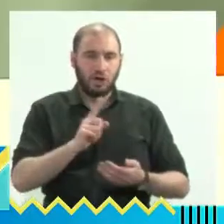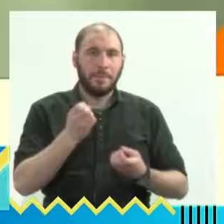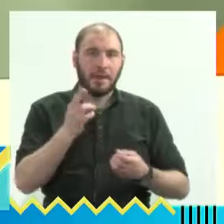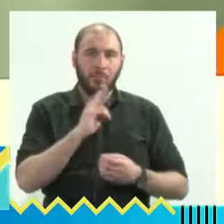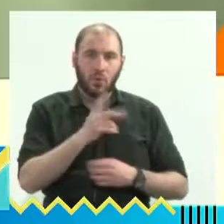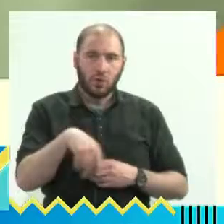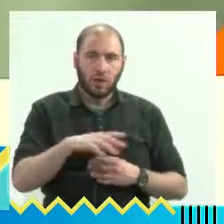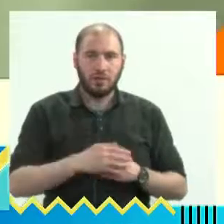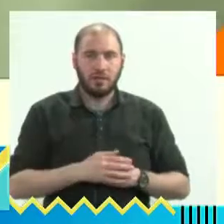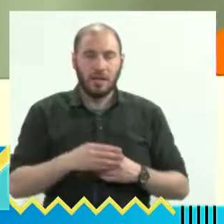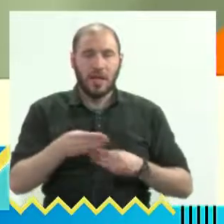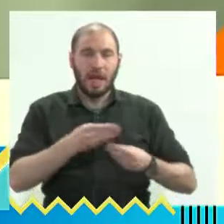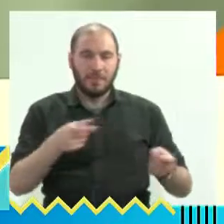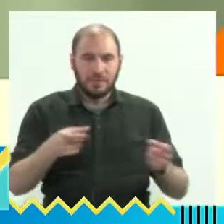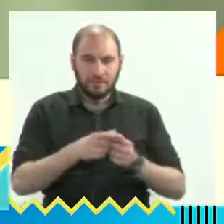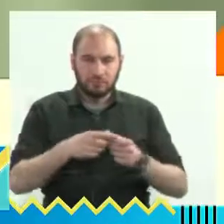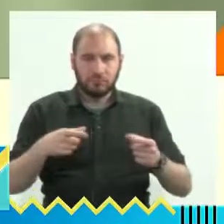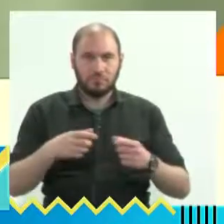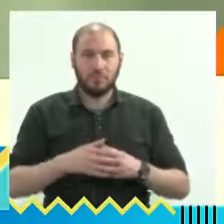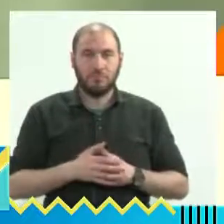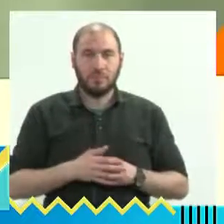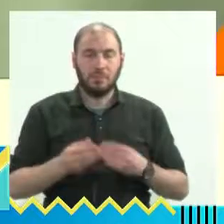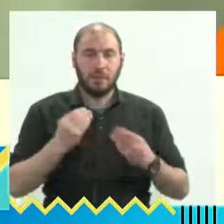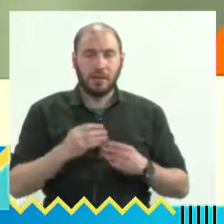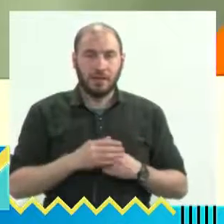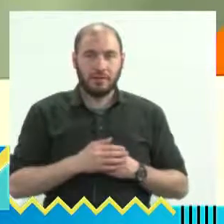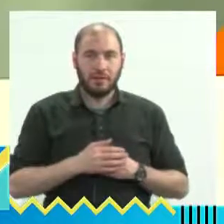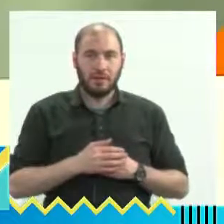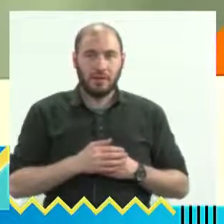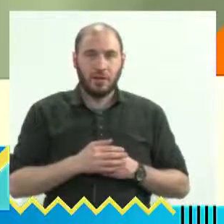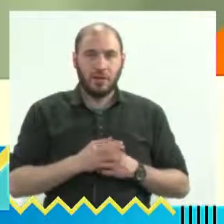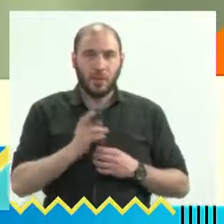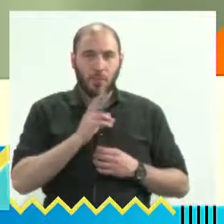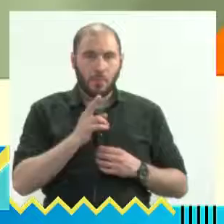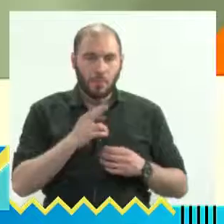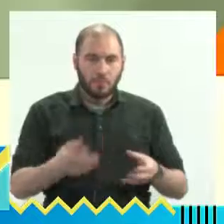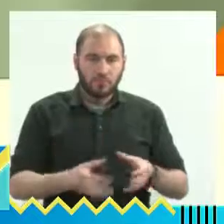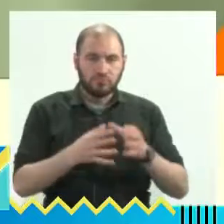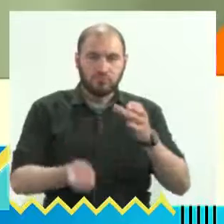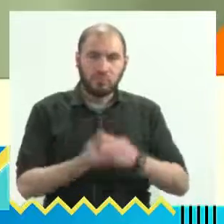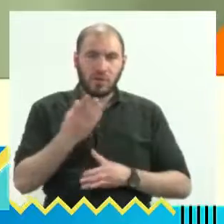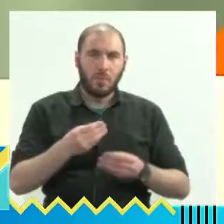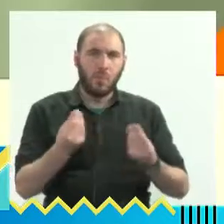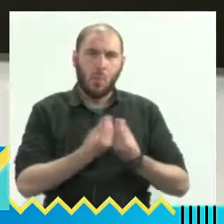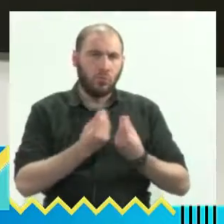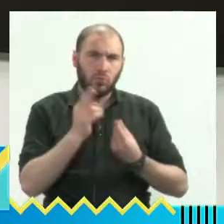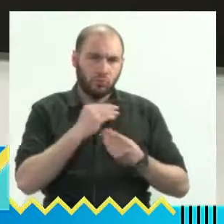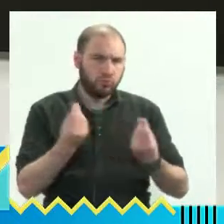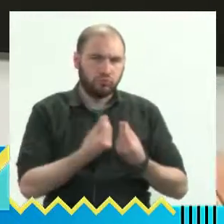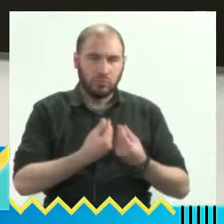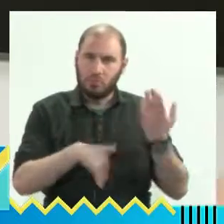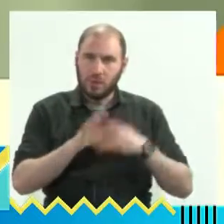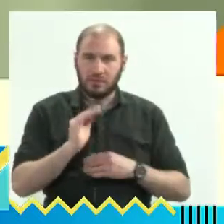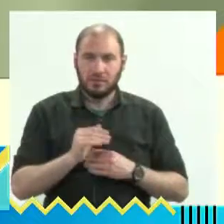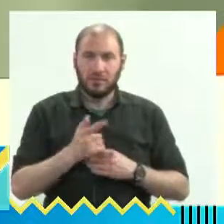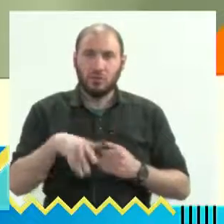las mujeres que tengan pymes y micropymes, para aquellas que sean conformadas mayoritariamente por mujeres. Tenemos